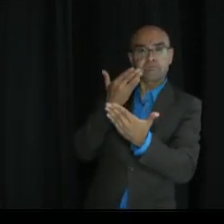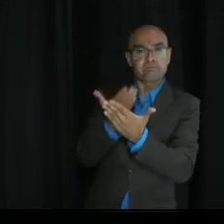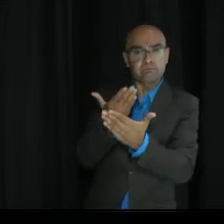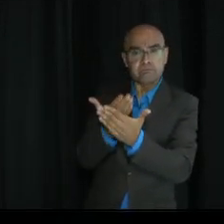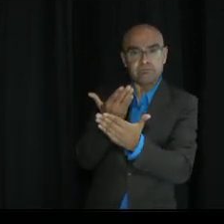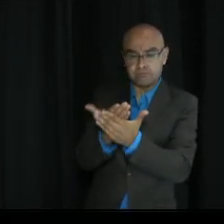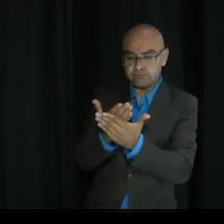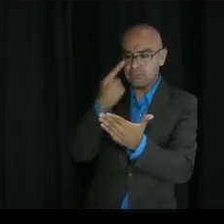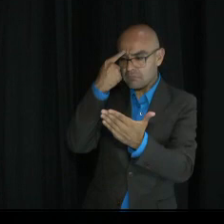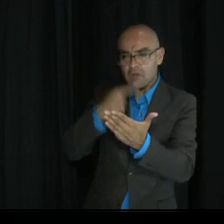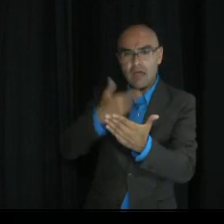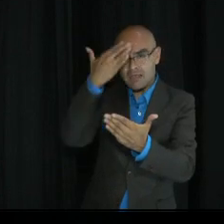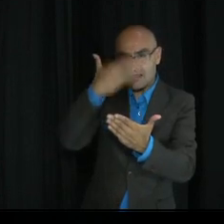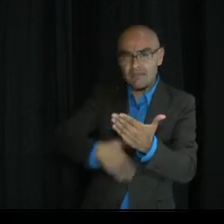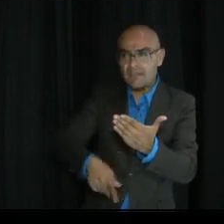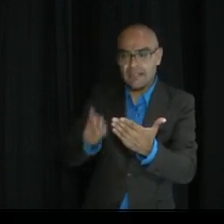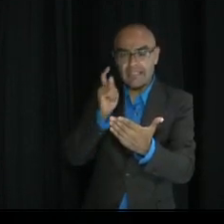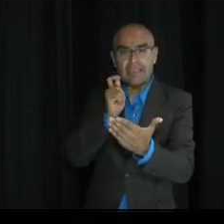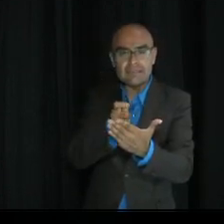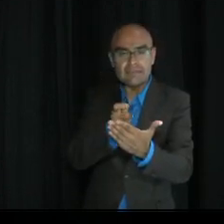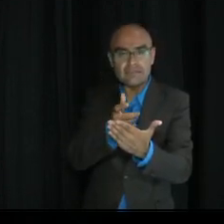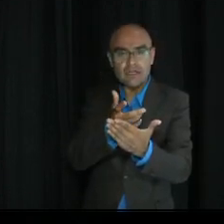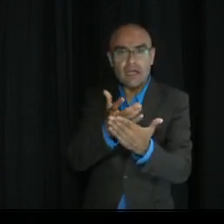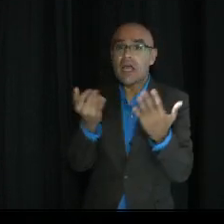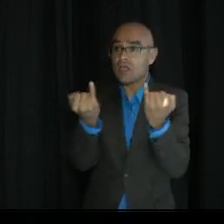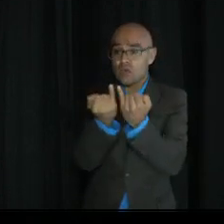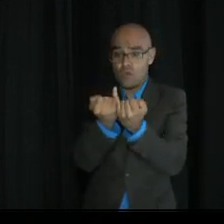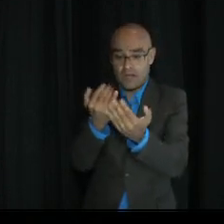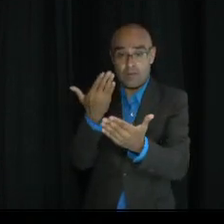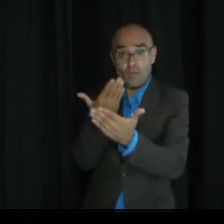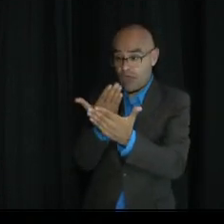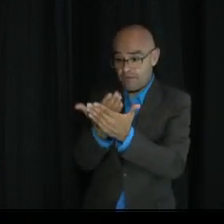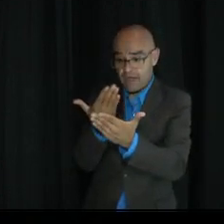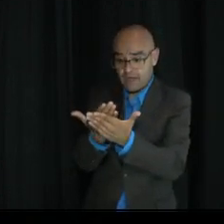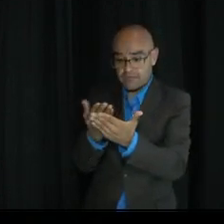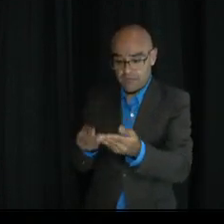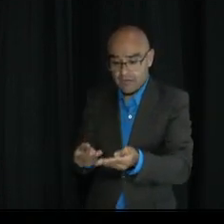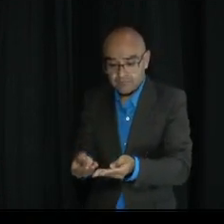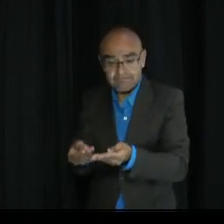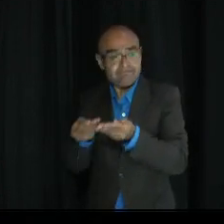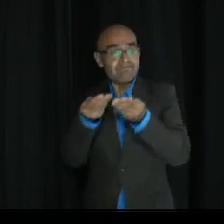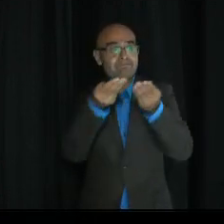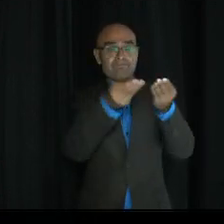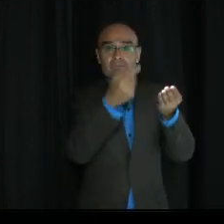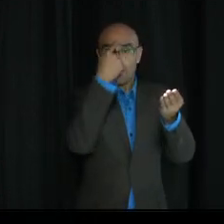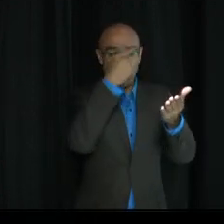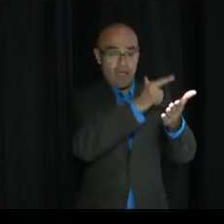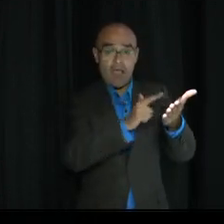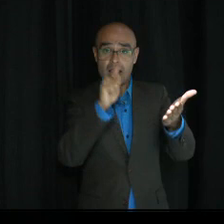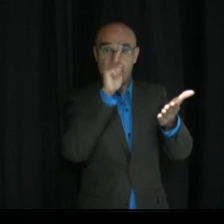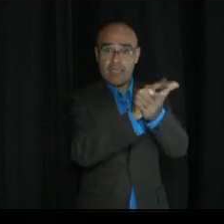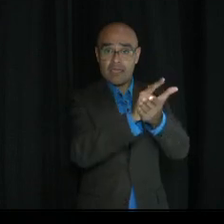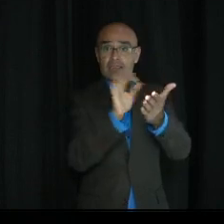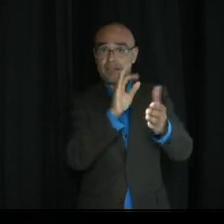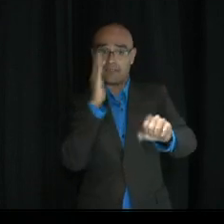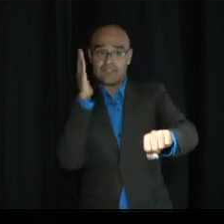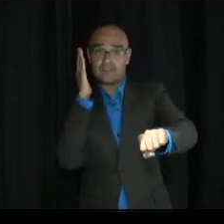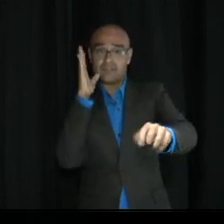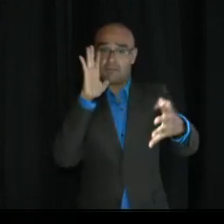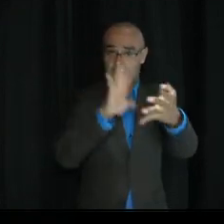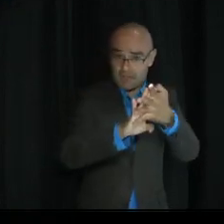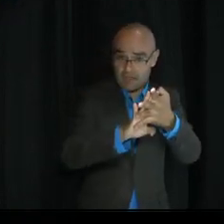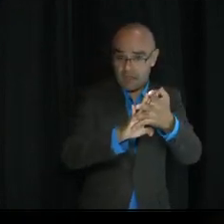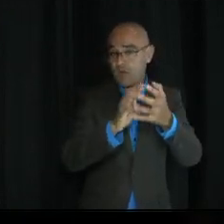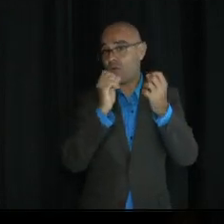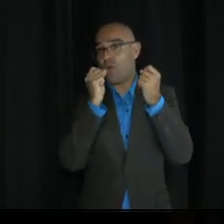trasladar pues mediante la aplicación de la ley penal y que en su momento